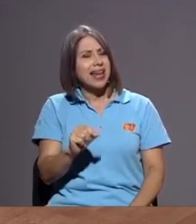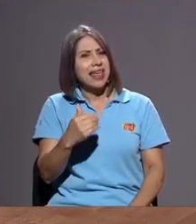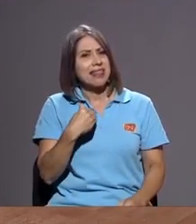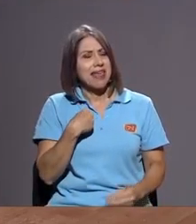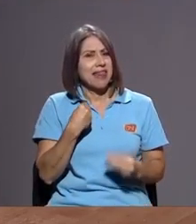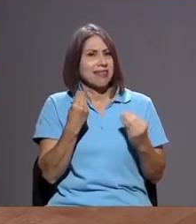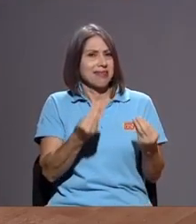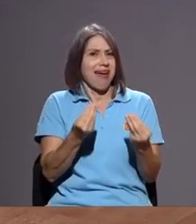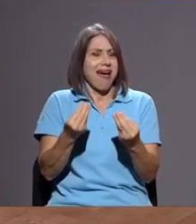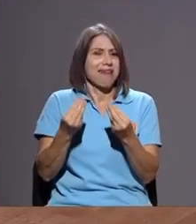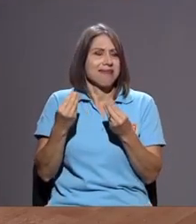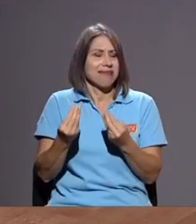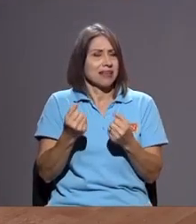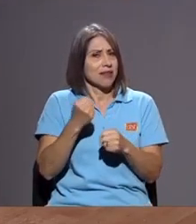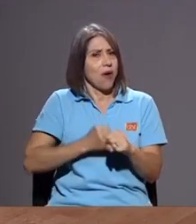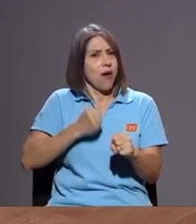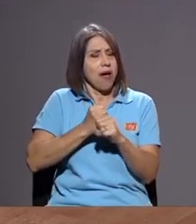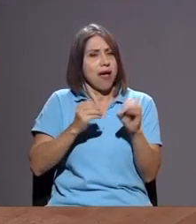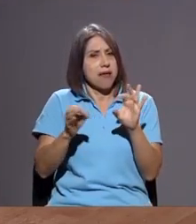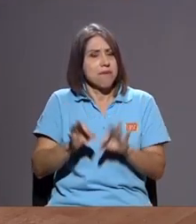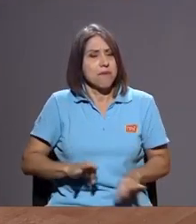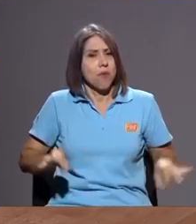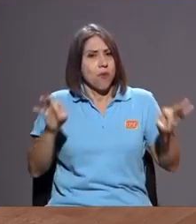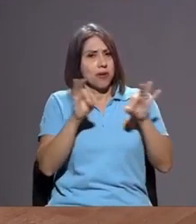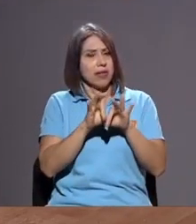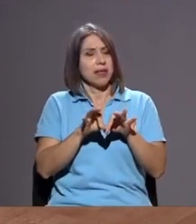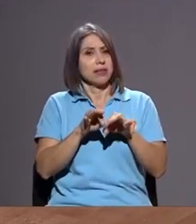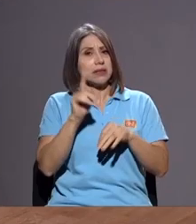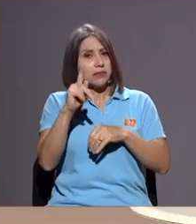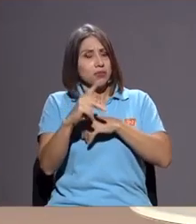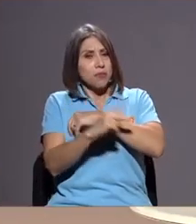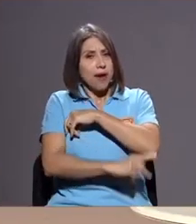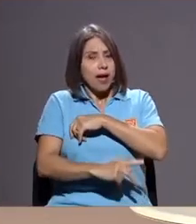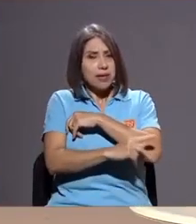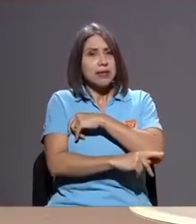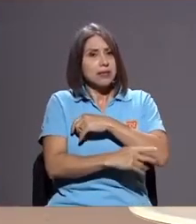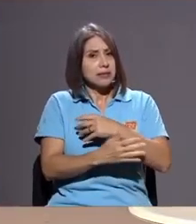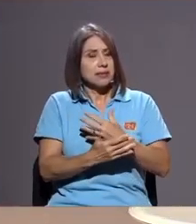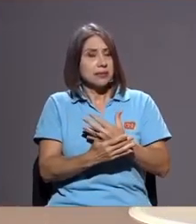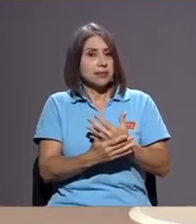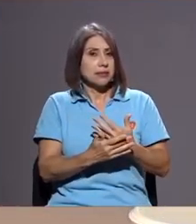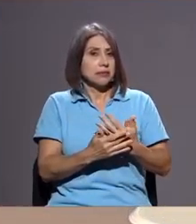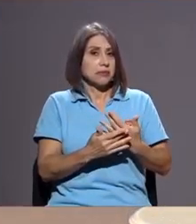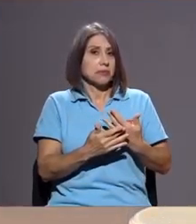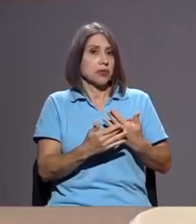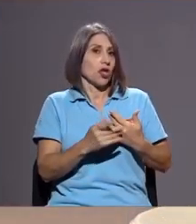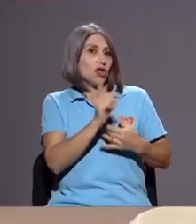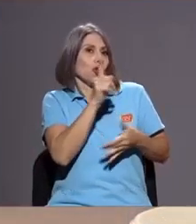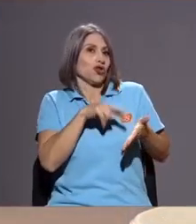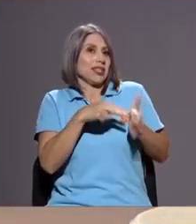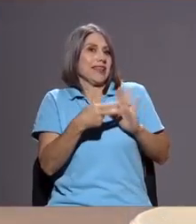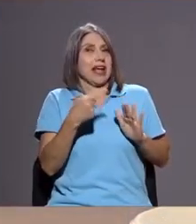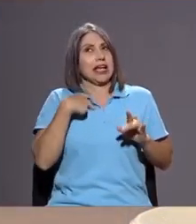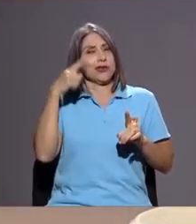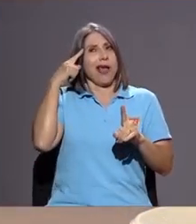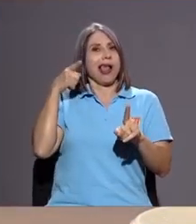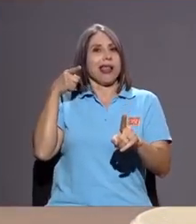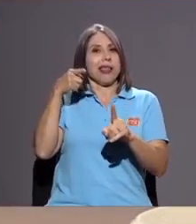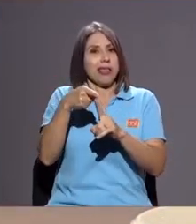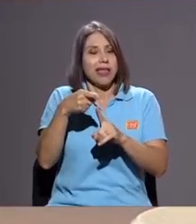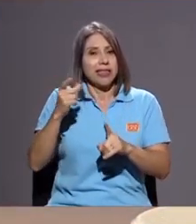tantas contribuciones importantes y es un país, digo, no me estoy yendo al derecho sí. romano,